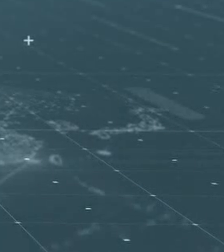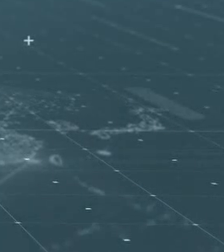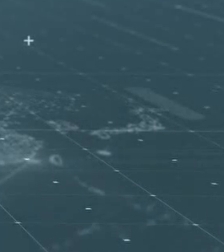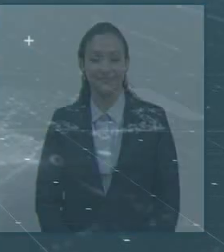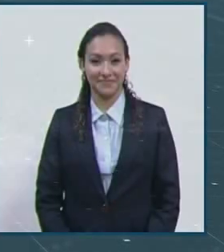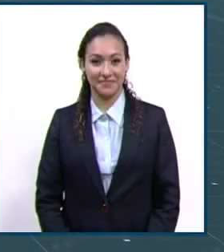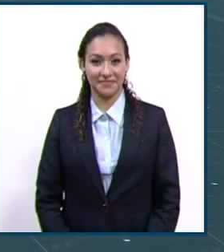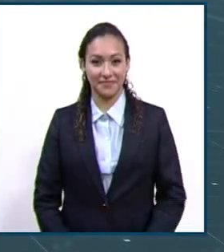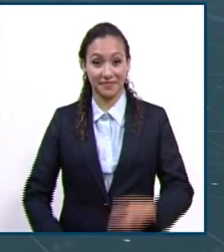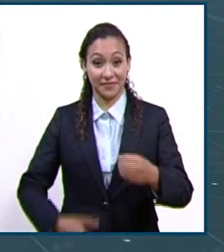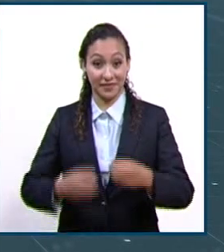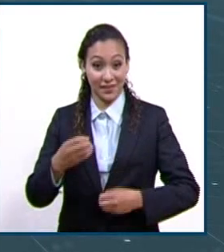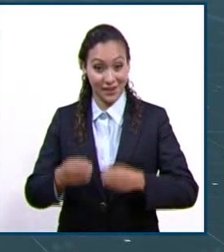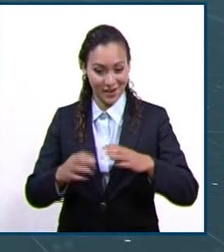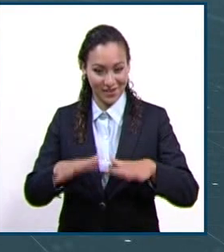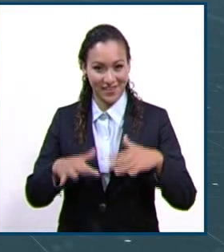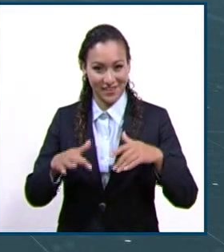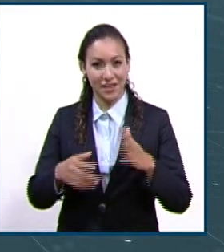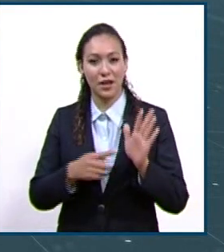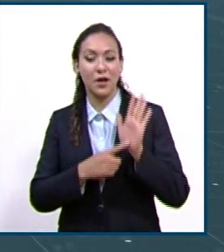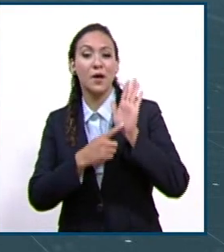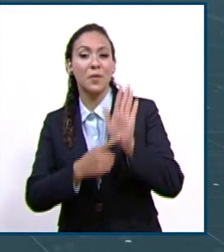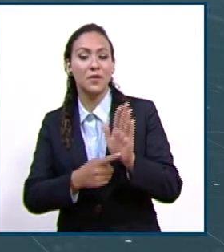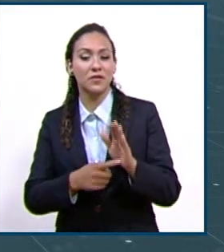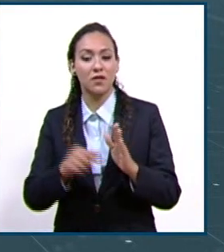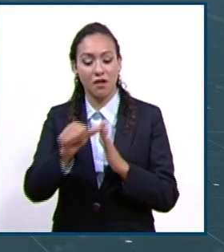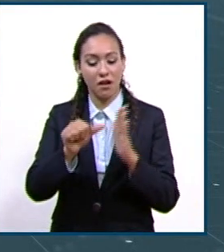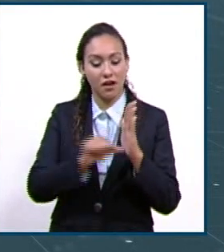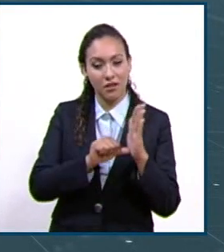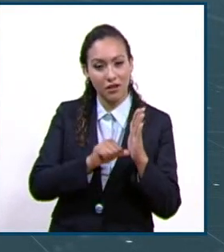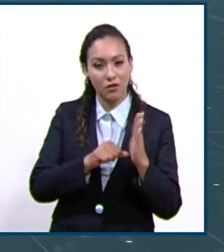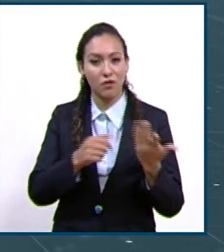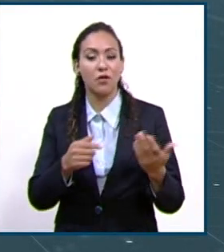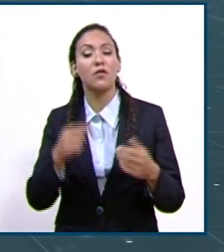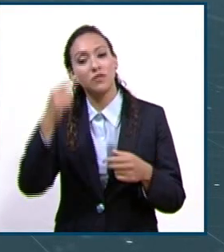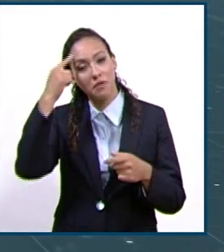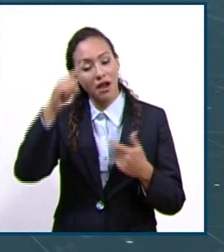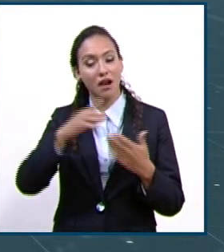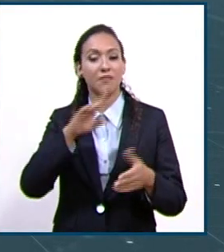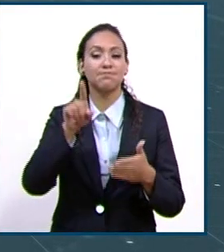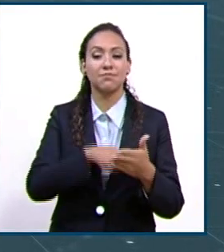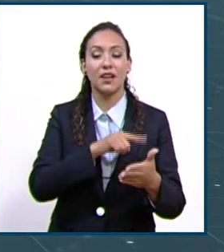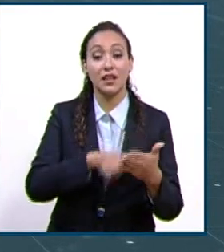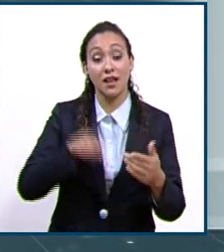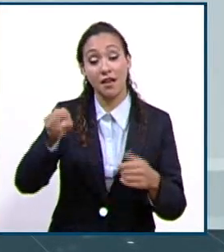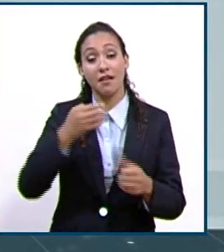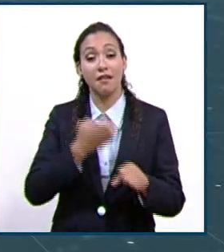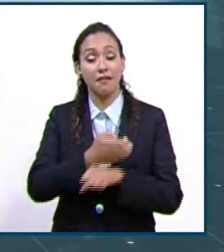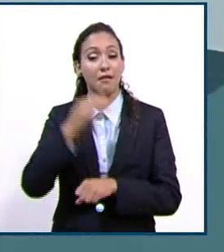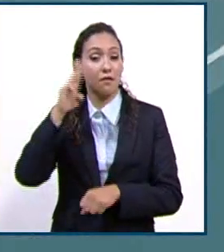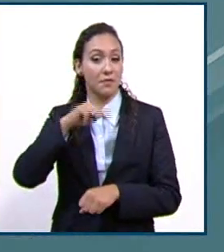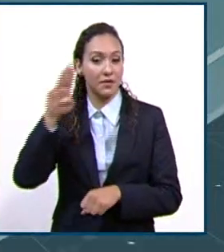El Pleno de la Corte declaró válidos los artículos que sancionan la violencia vicaria en el estado de Michoacán.